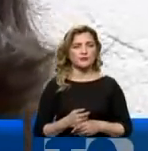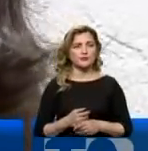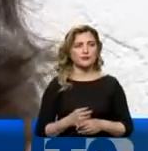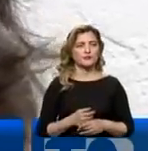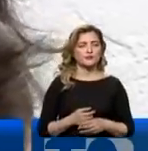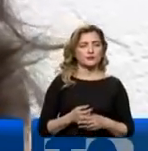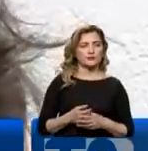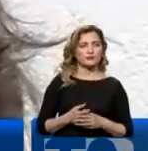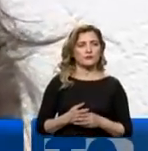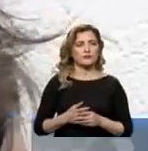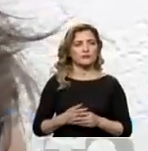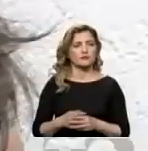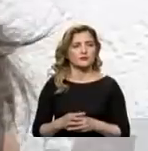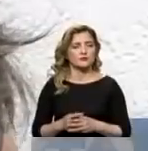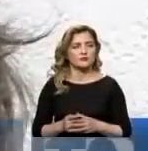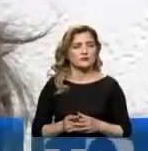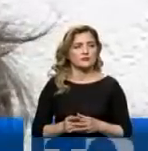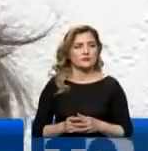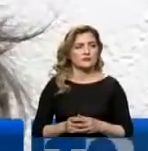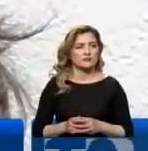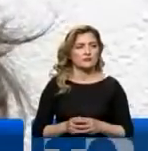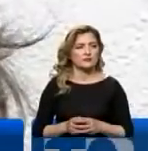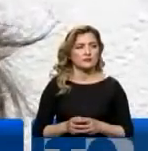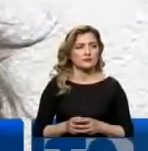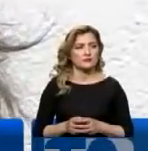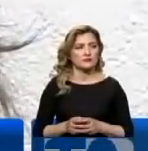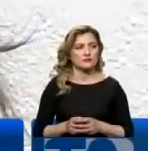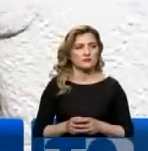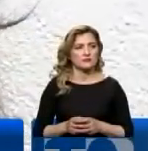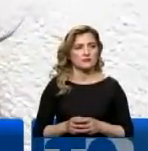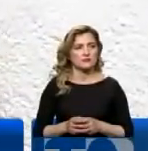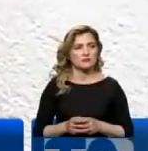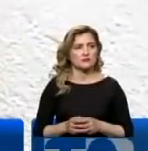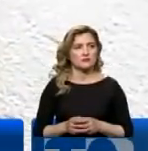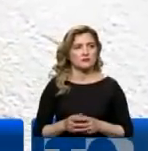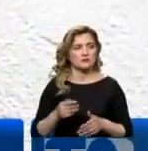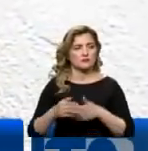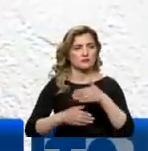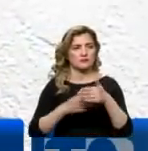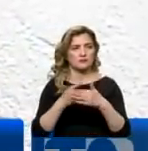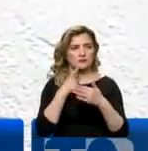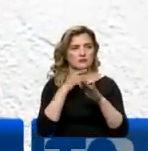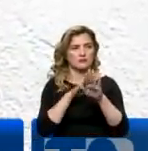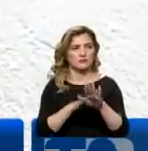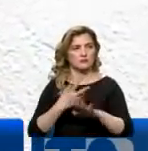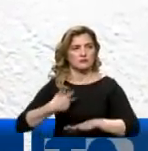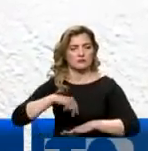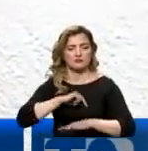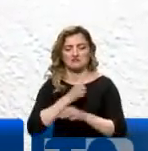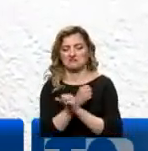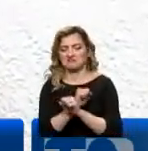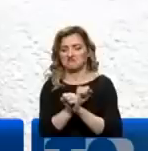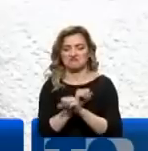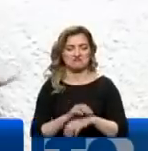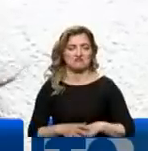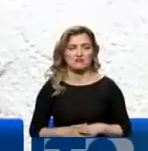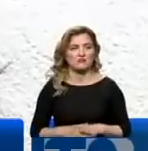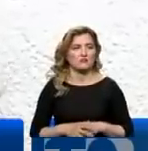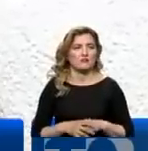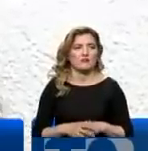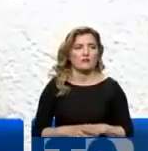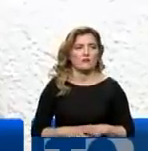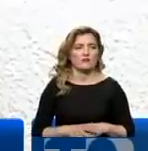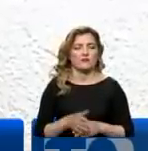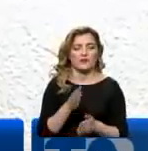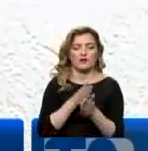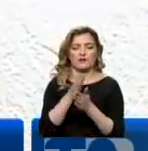han presentado los elementos que le favorecen a la acusación, más no los que nos favorecen a nosotros en la defensa. No hablan de un